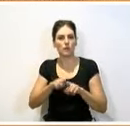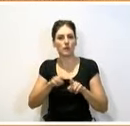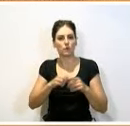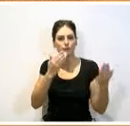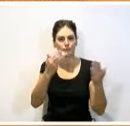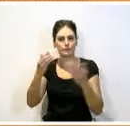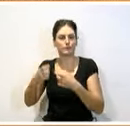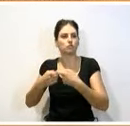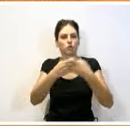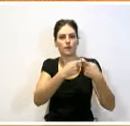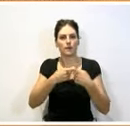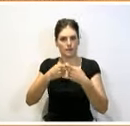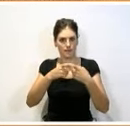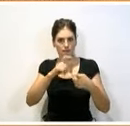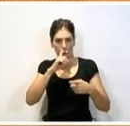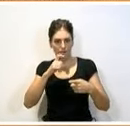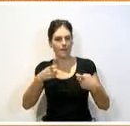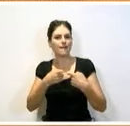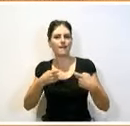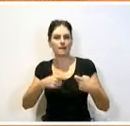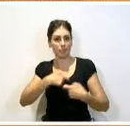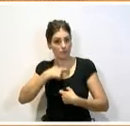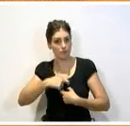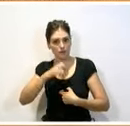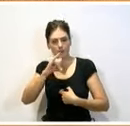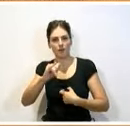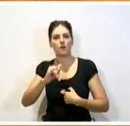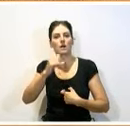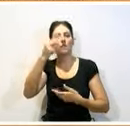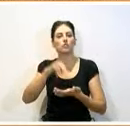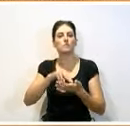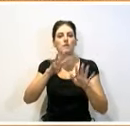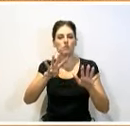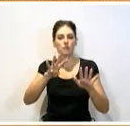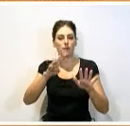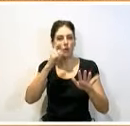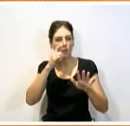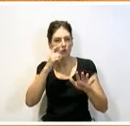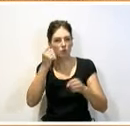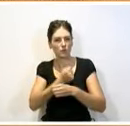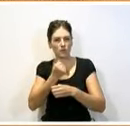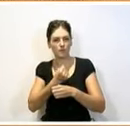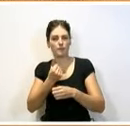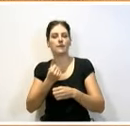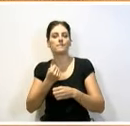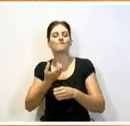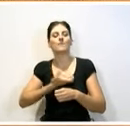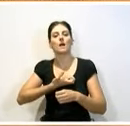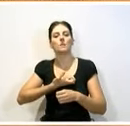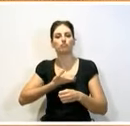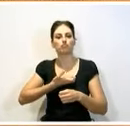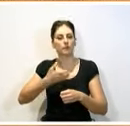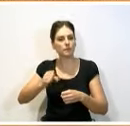familiares de la Guerra Civil en La Rioja. Diciembre del año 2009, junio del año 2010. El Ayuntamiento de Logroño crea una comisión para el estudio y aplicación